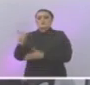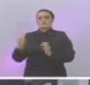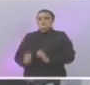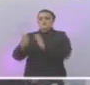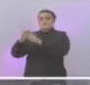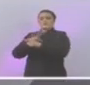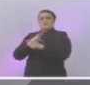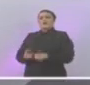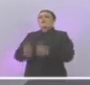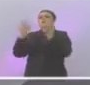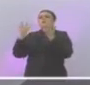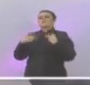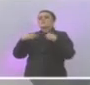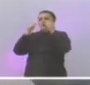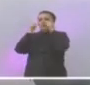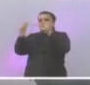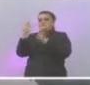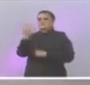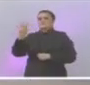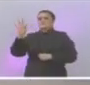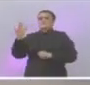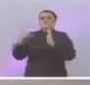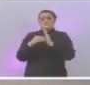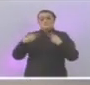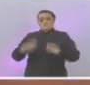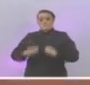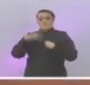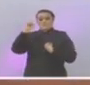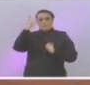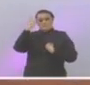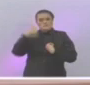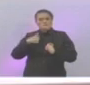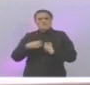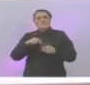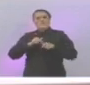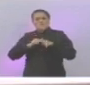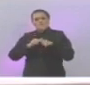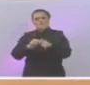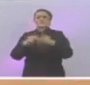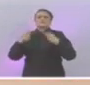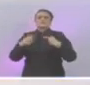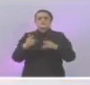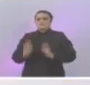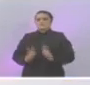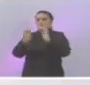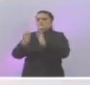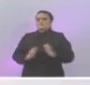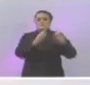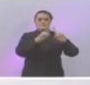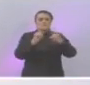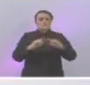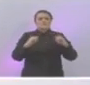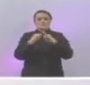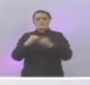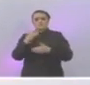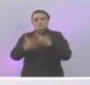ha atendido a poco más de 140 mil potosinos. Seguiremos mejorando las instituciones que